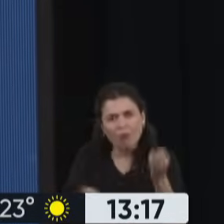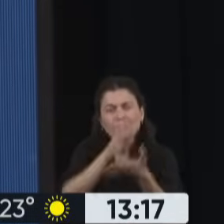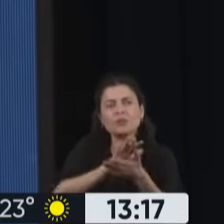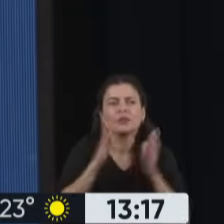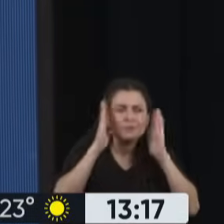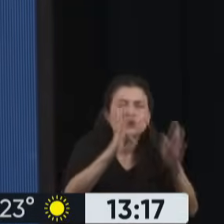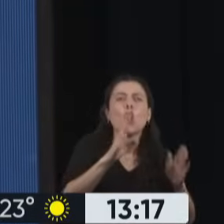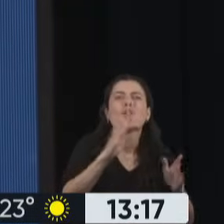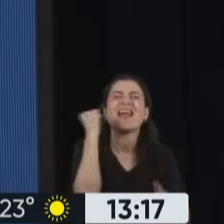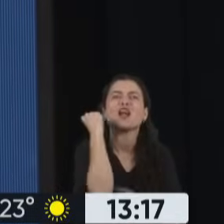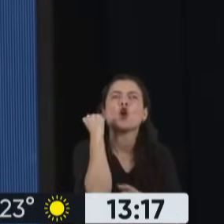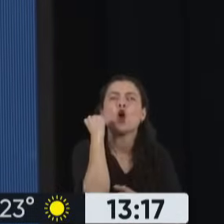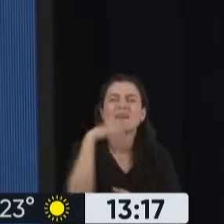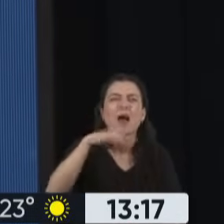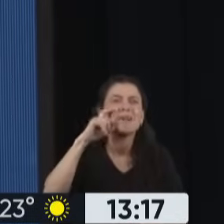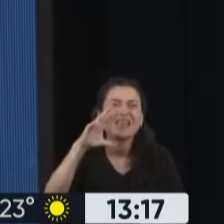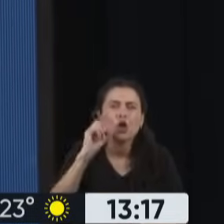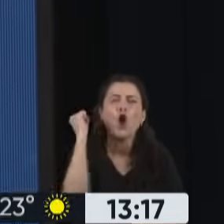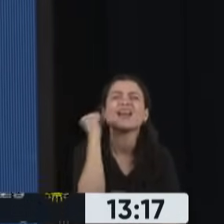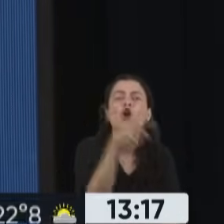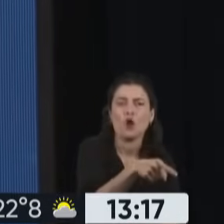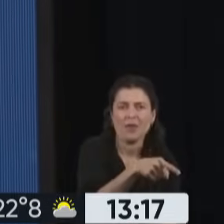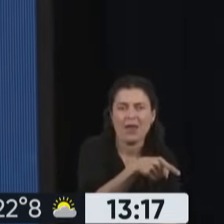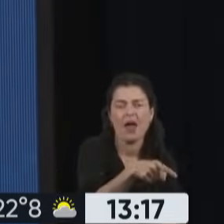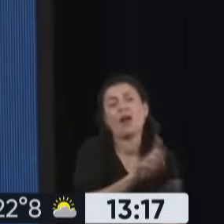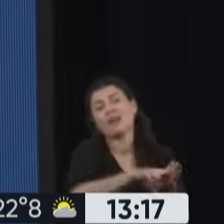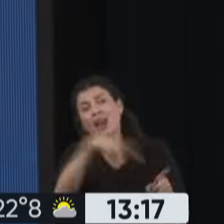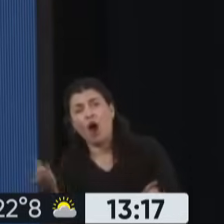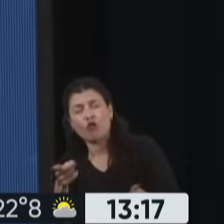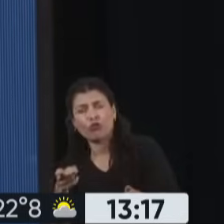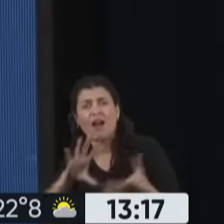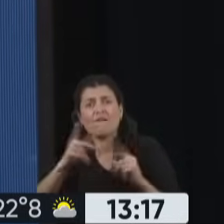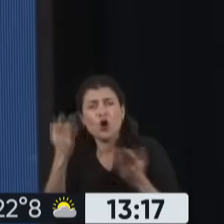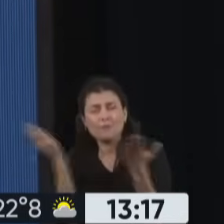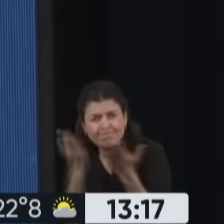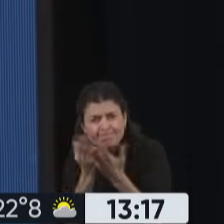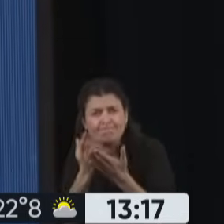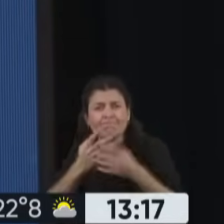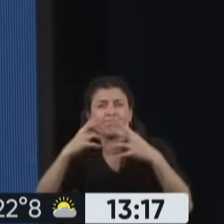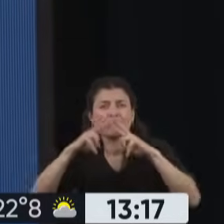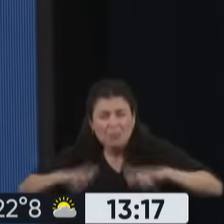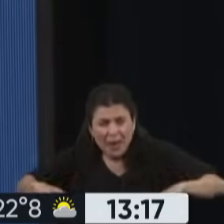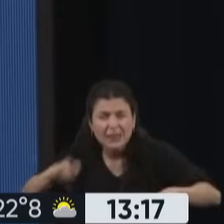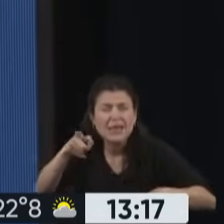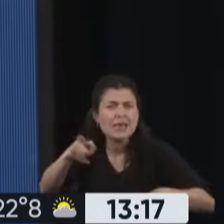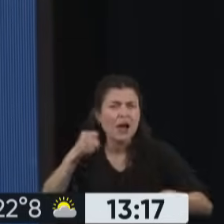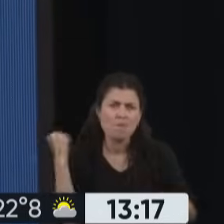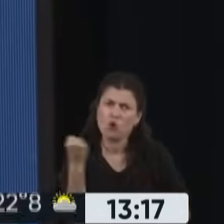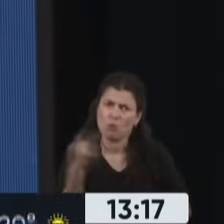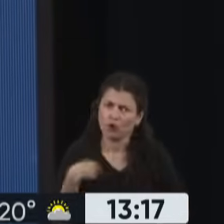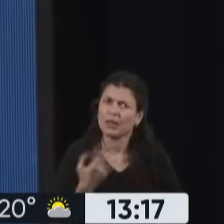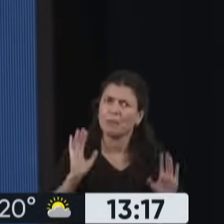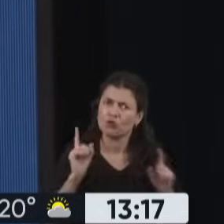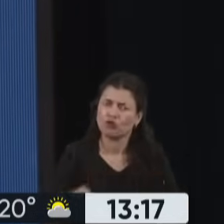de microeconomía, que es la que desarrolló Gary Becker, y la otra, muy importante, debería ser para todos